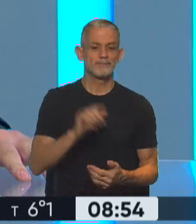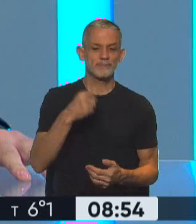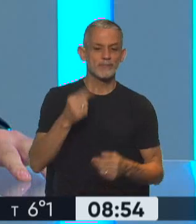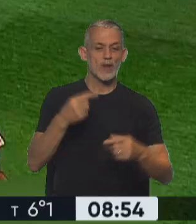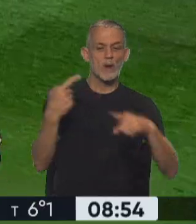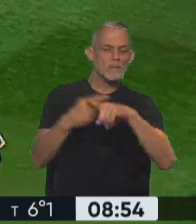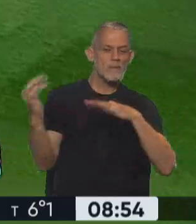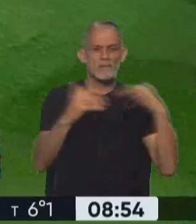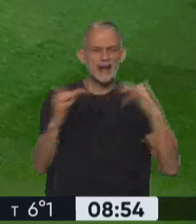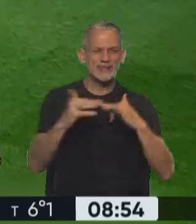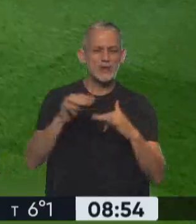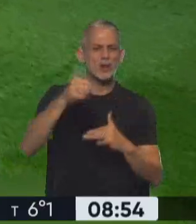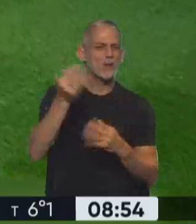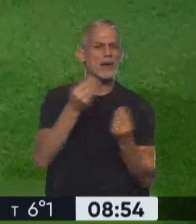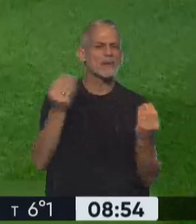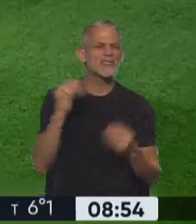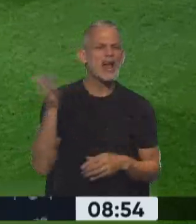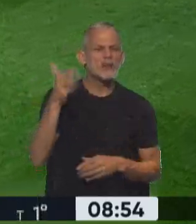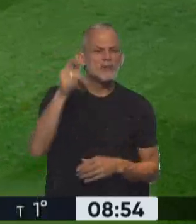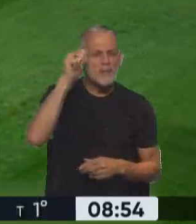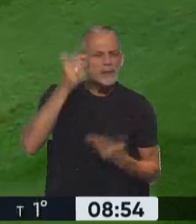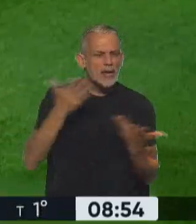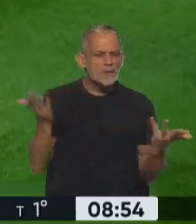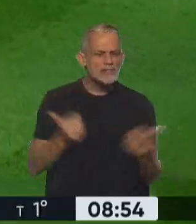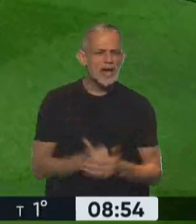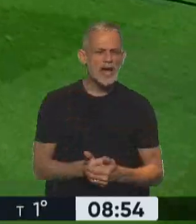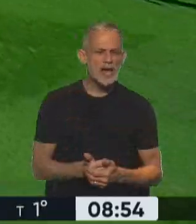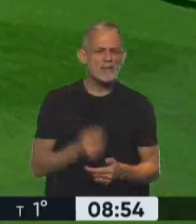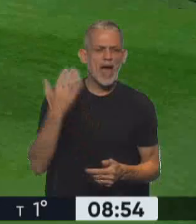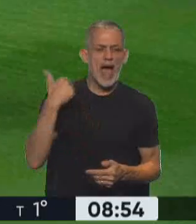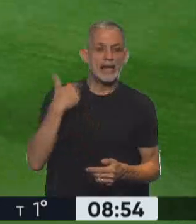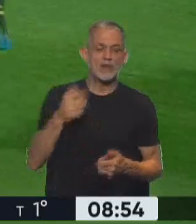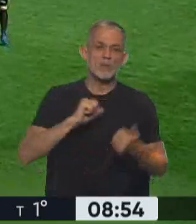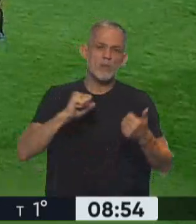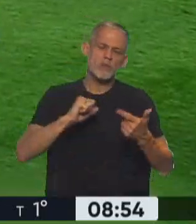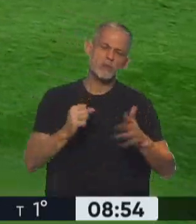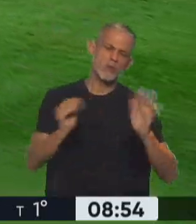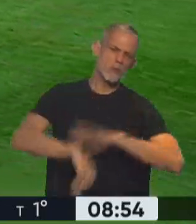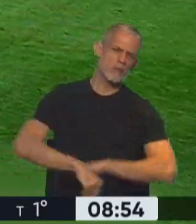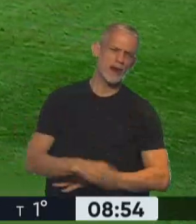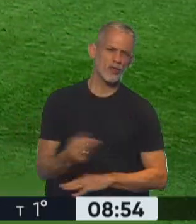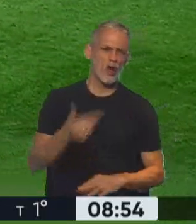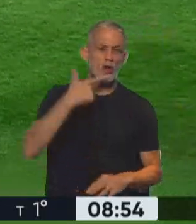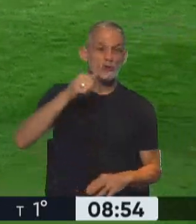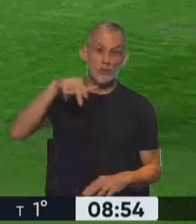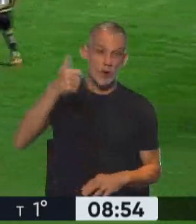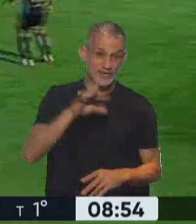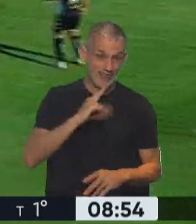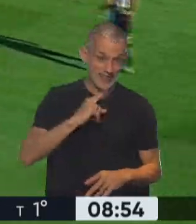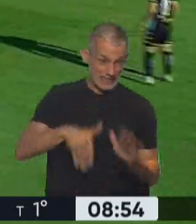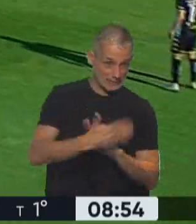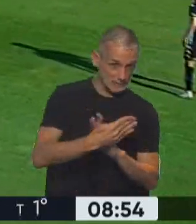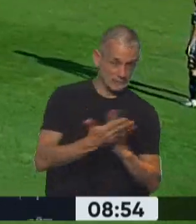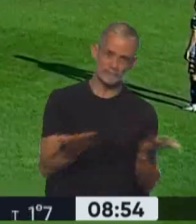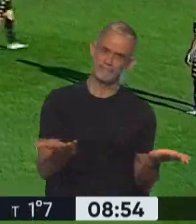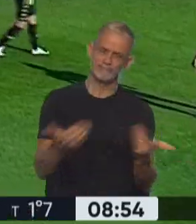Partidos con la gran victoria. ¿Qué pasa con Aldo Civi de Mar del Plata? ¿No? Otra vez. Y ayer goleado. Yo creo que Somoza, si no se fue, se está yendo. Somoza